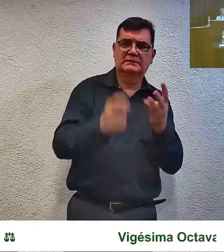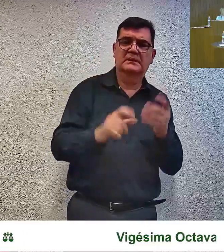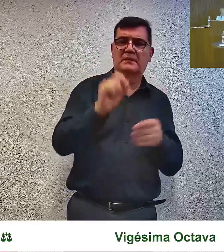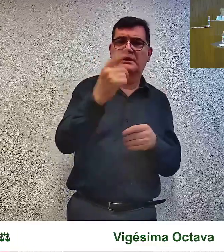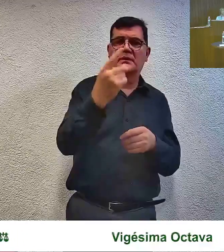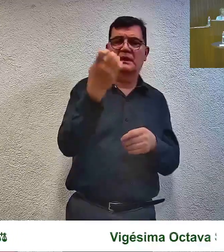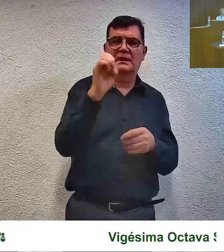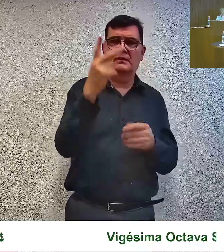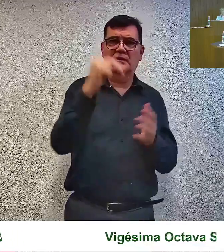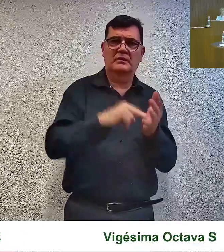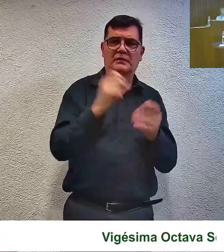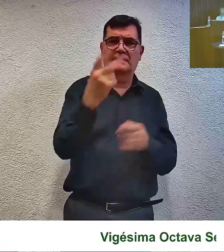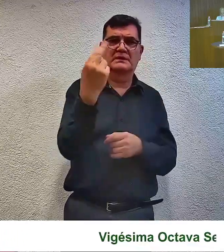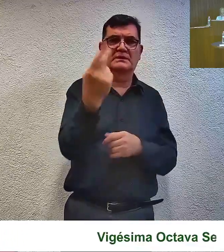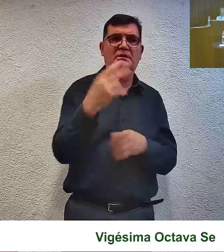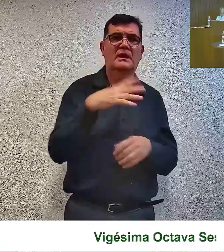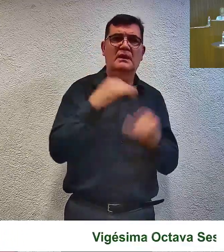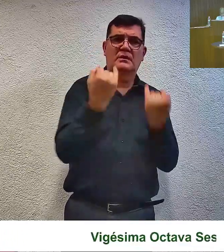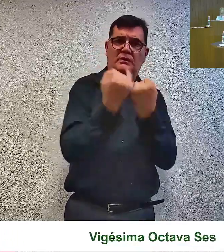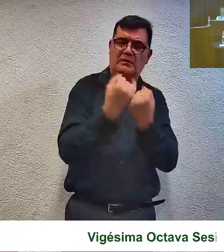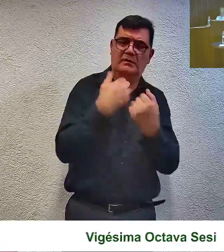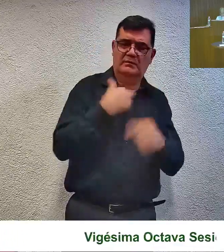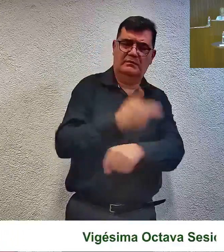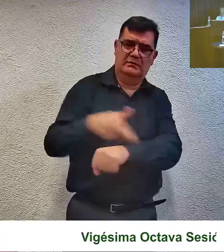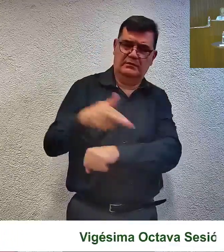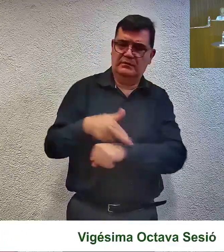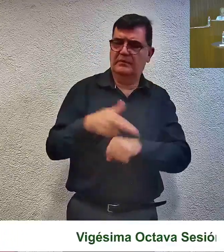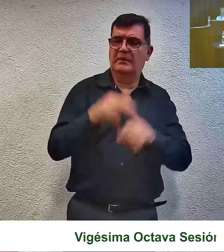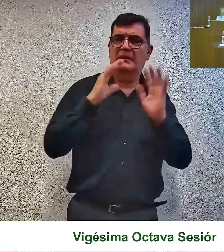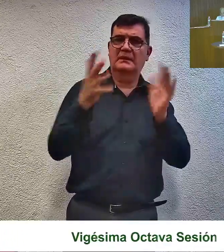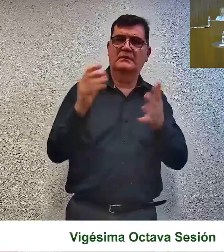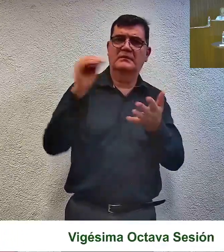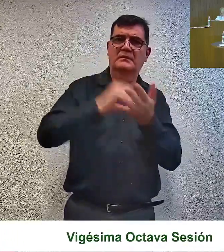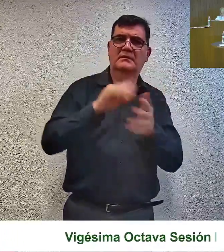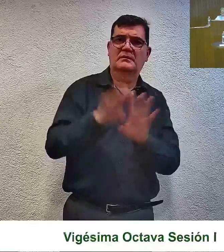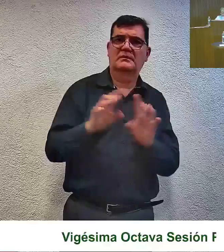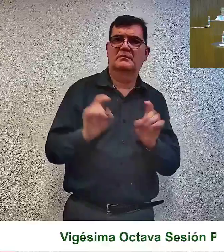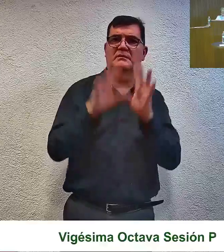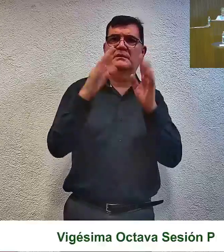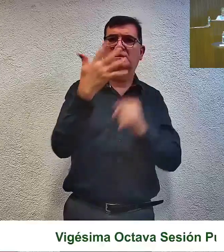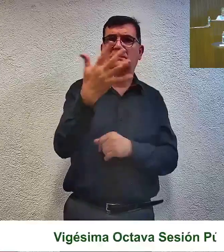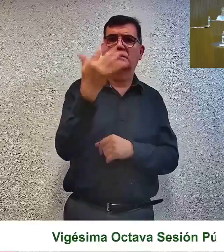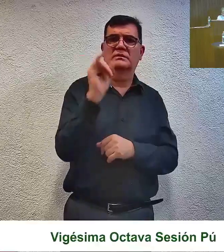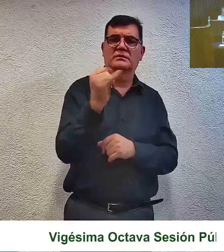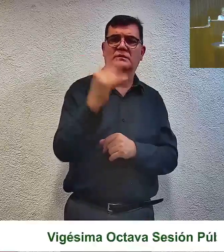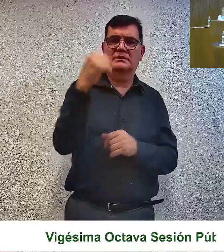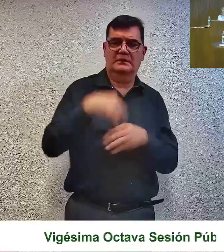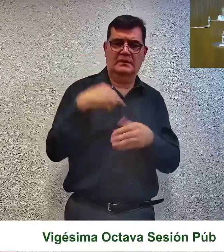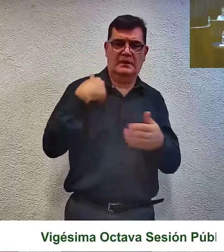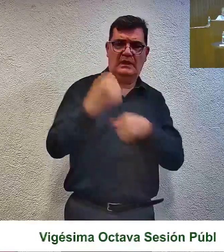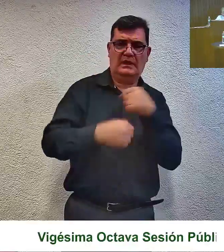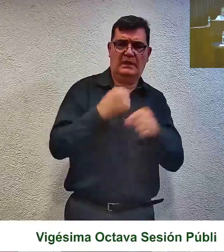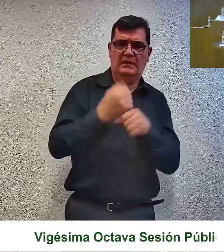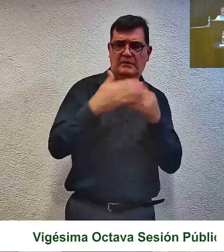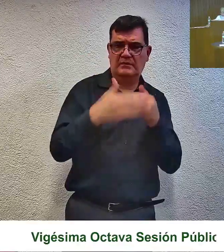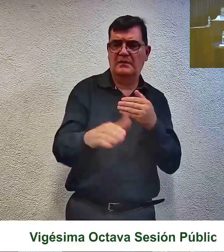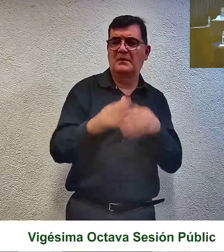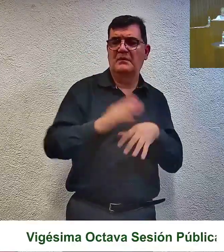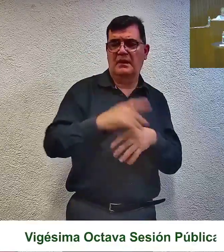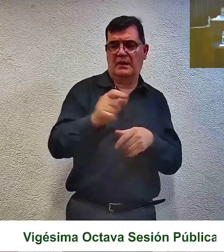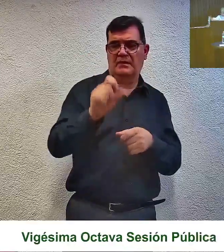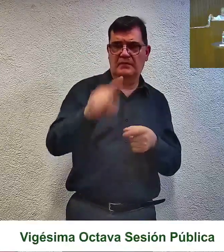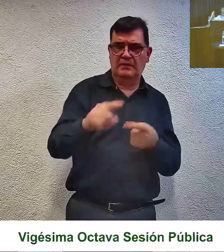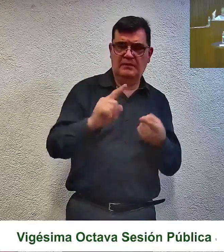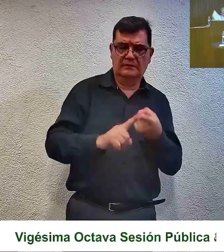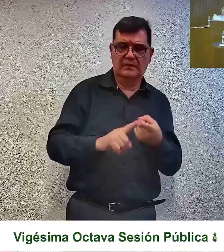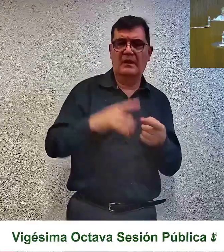de 2025, así como la resolución incidental de 5 de junio del presente año. Lo anterior porque,